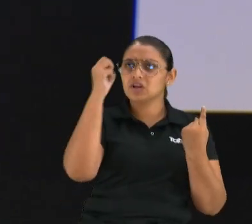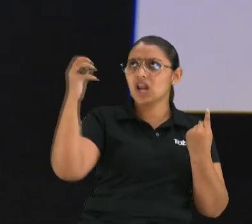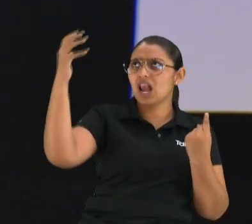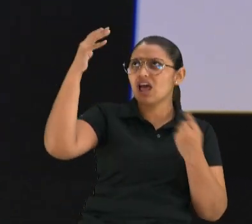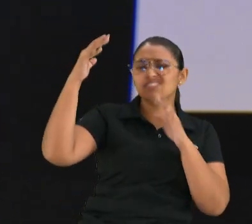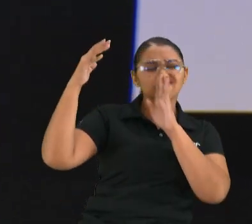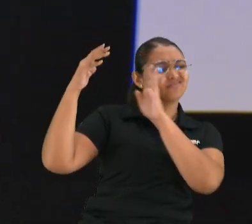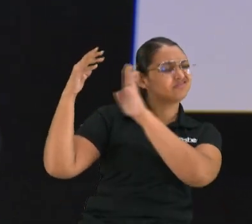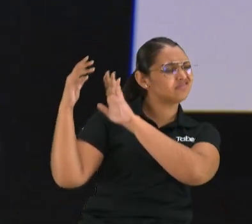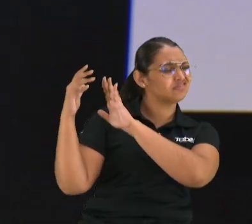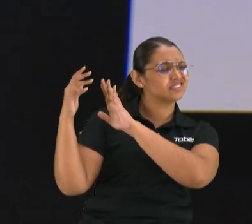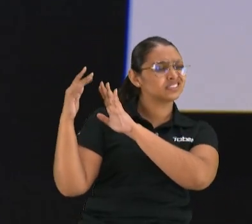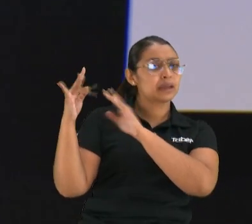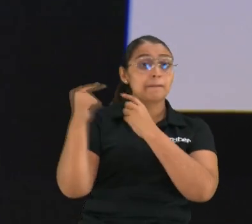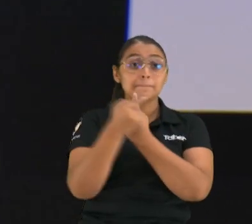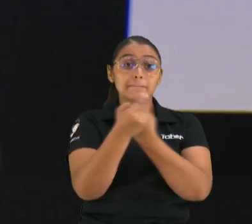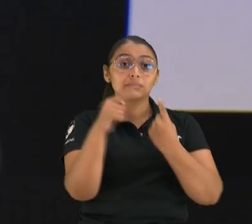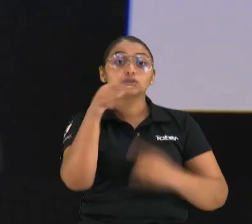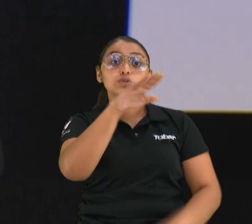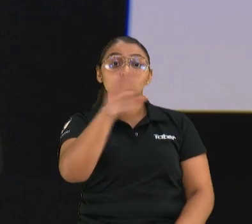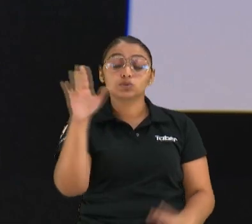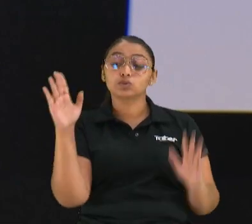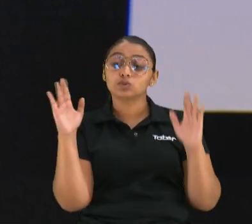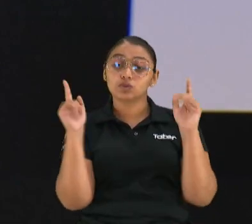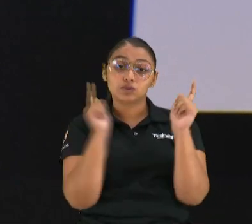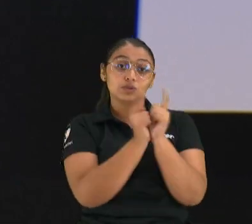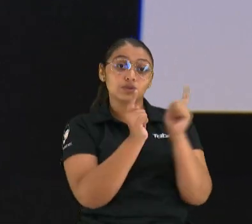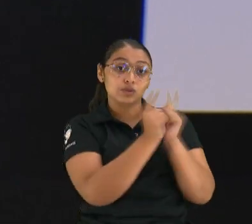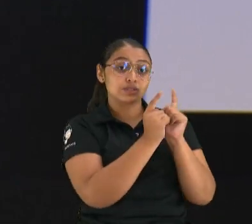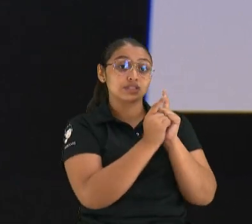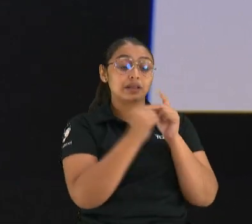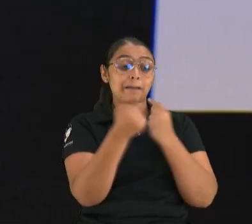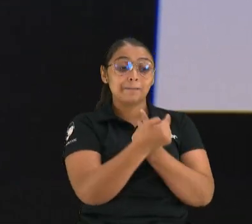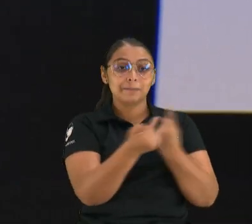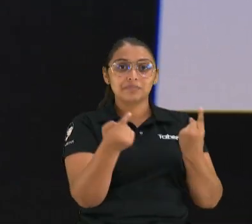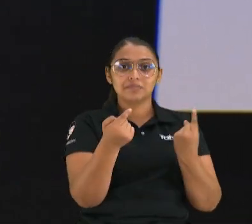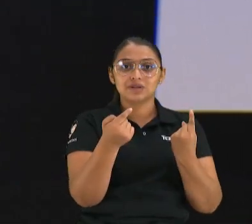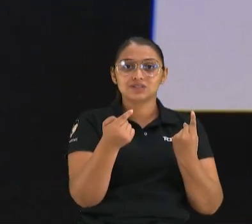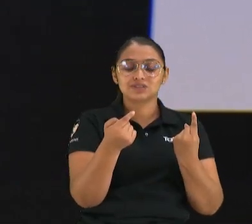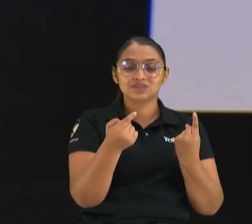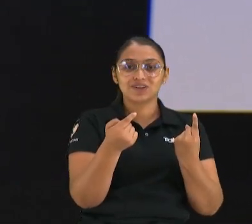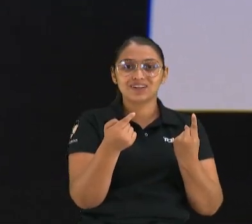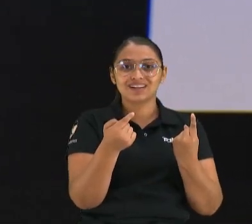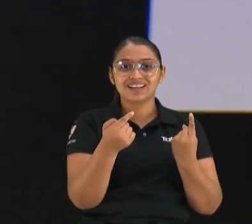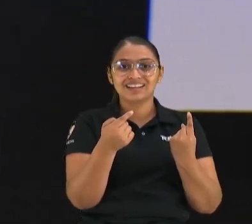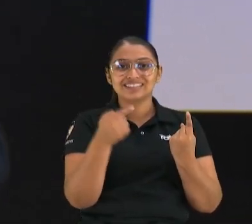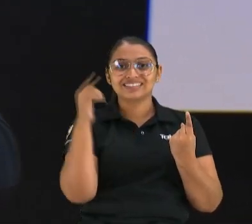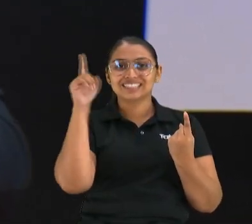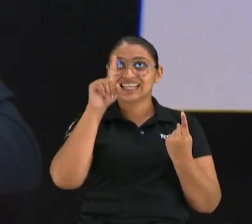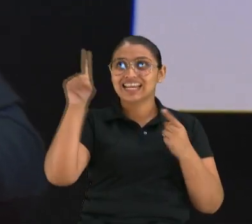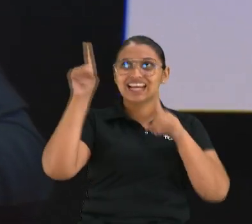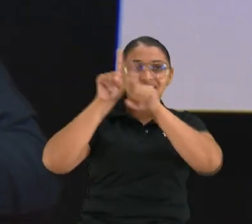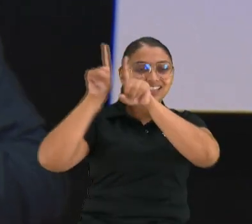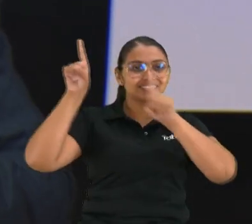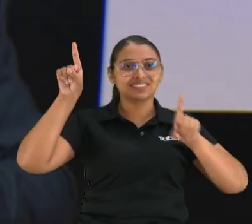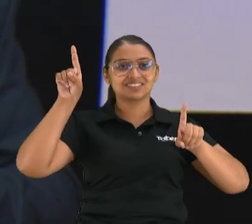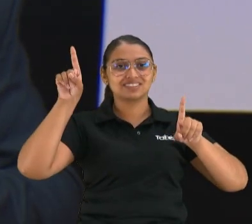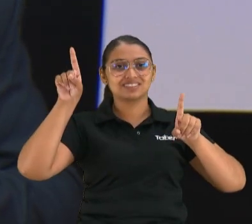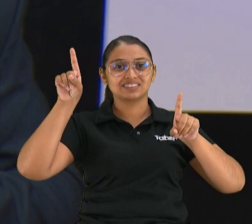que corren de su Creador si conoces personas que adoran lo creado antes que al creador corre